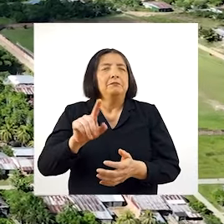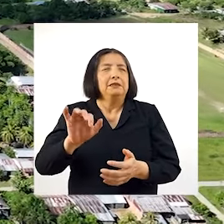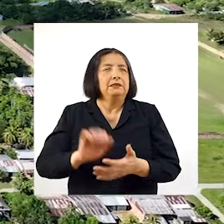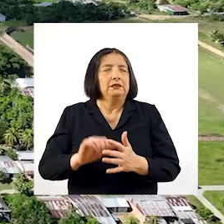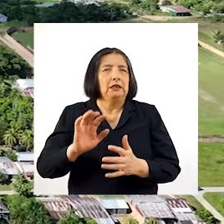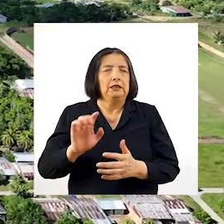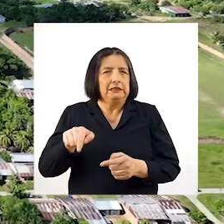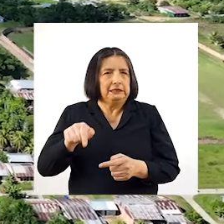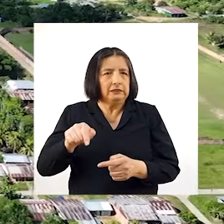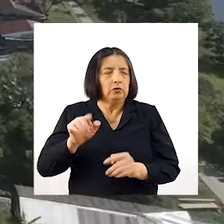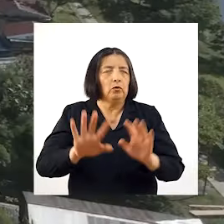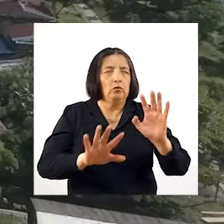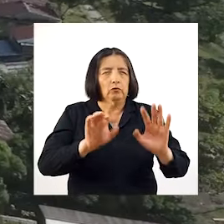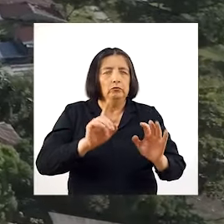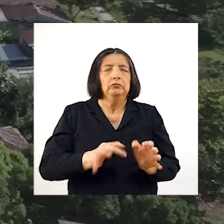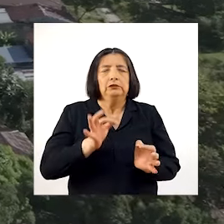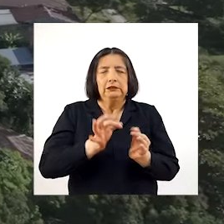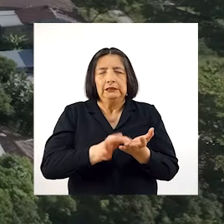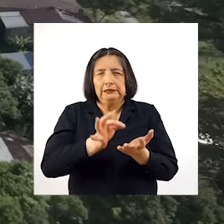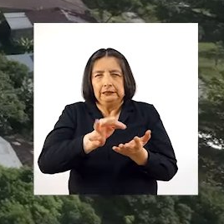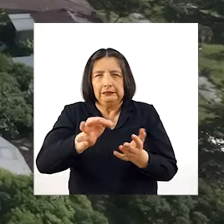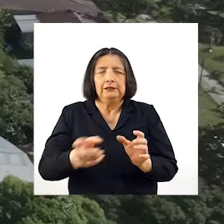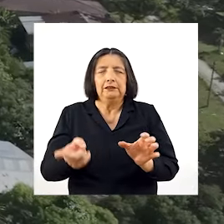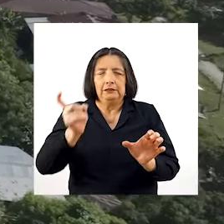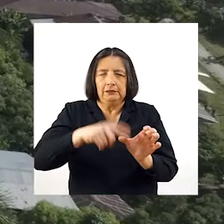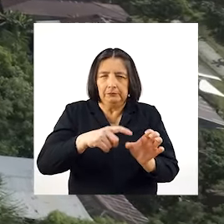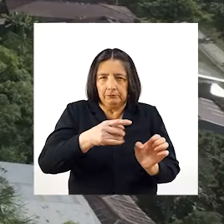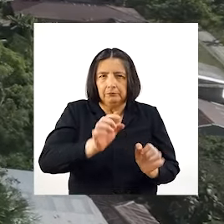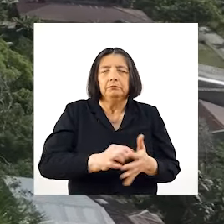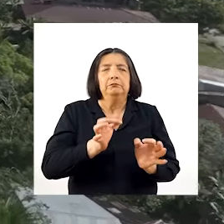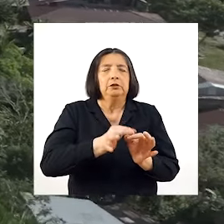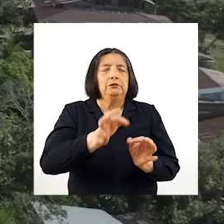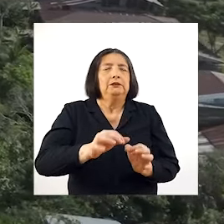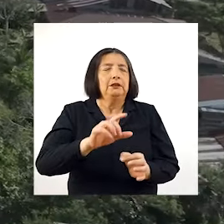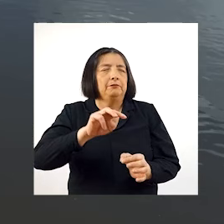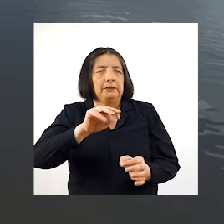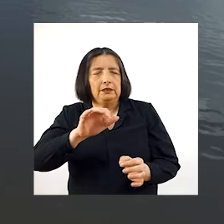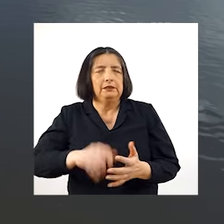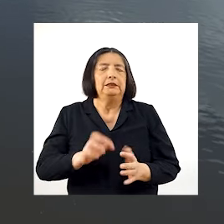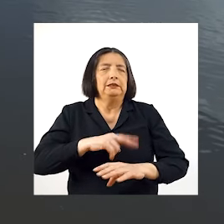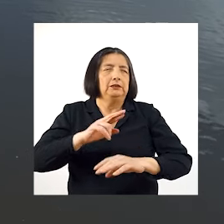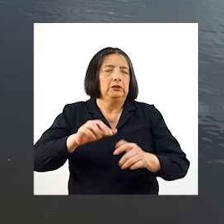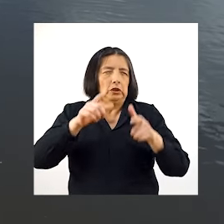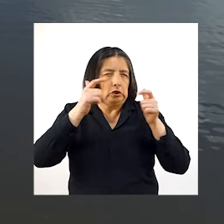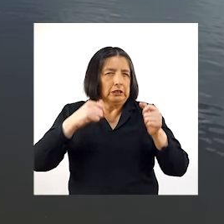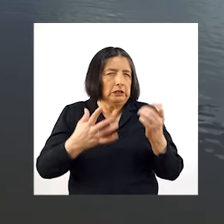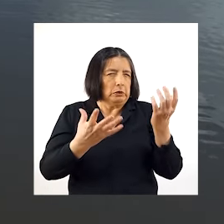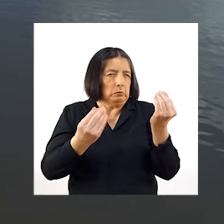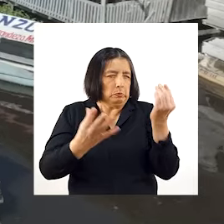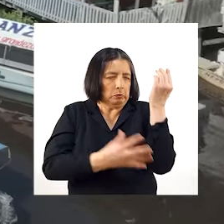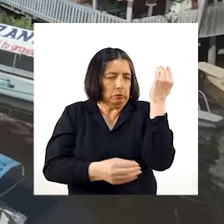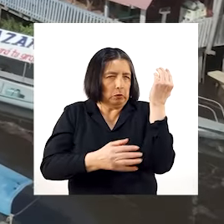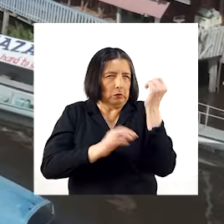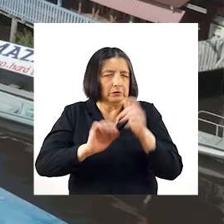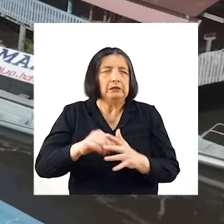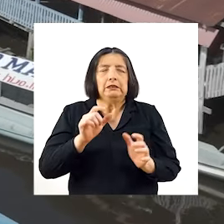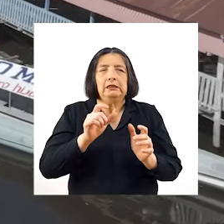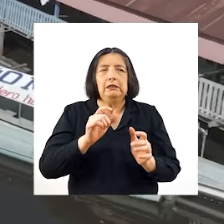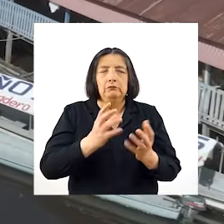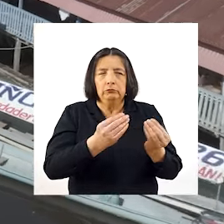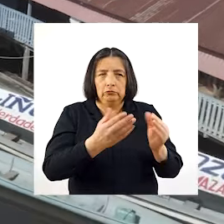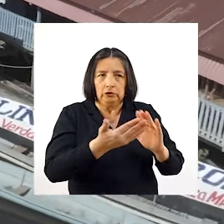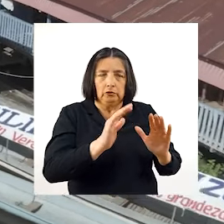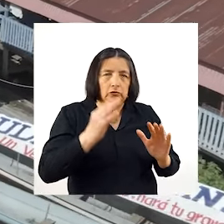uno de los 11 distritos que conforman la provincia de Mainas, en la región Loreto, con alto nivel de pobreza y donde habitan